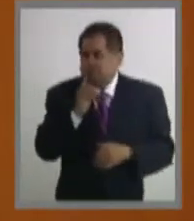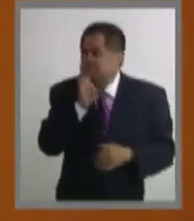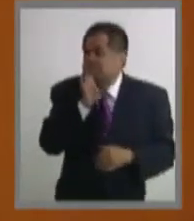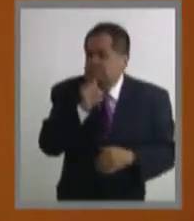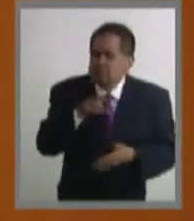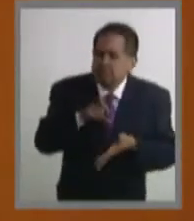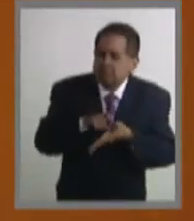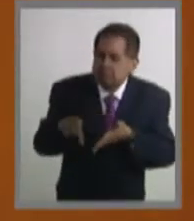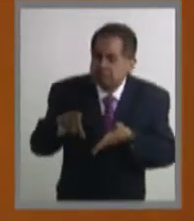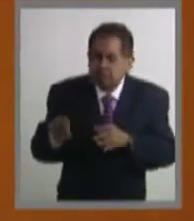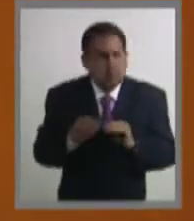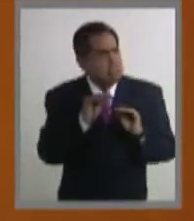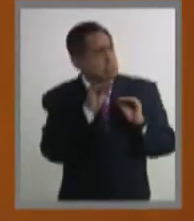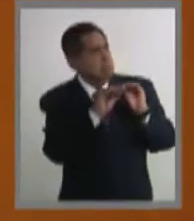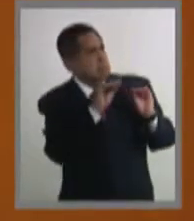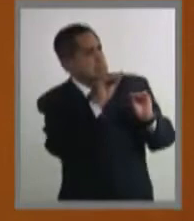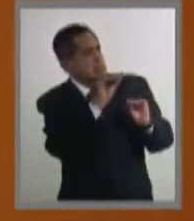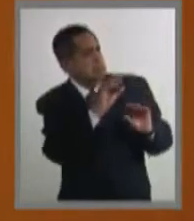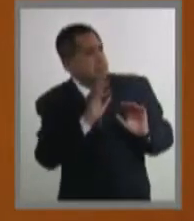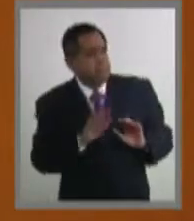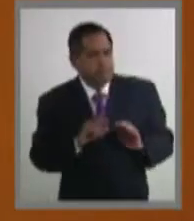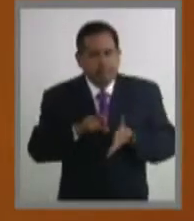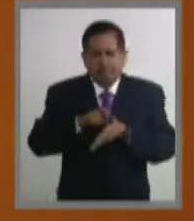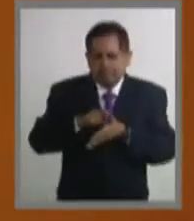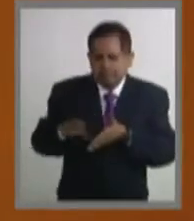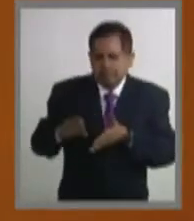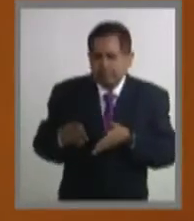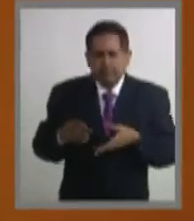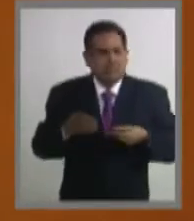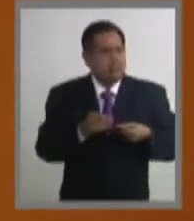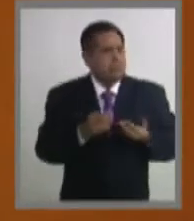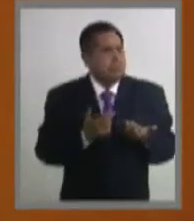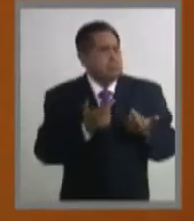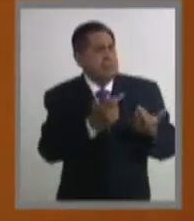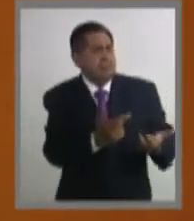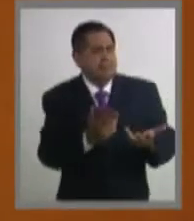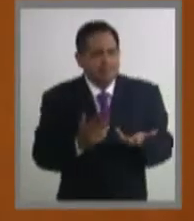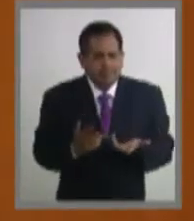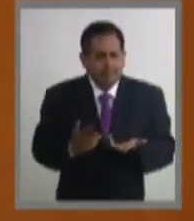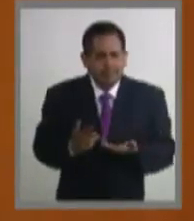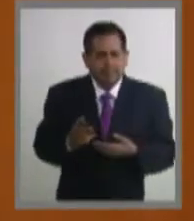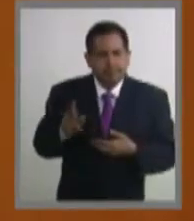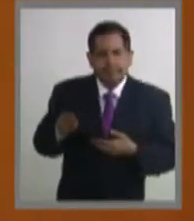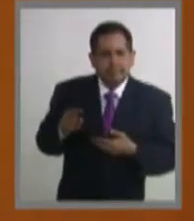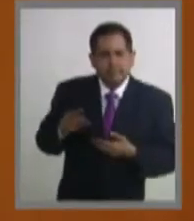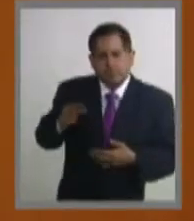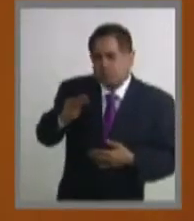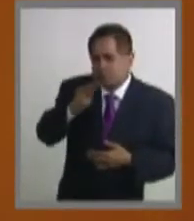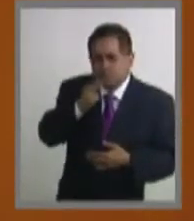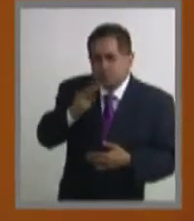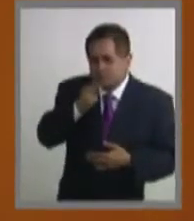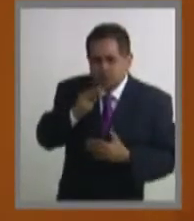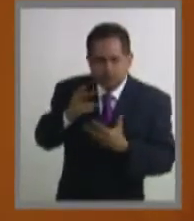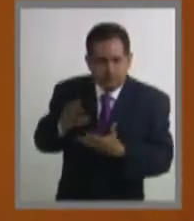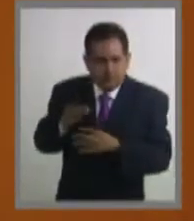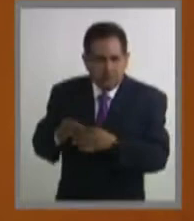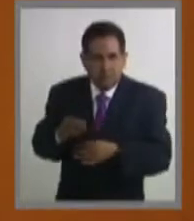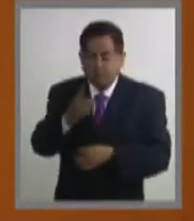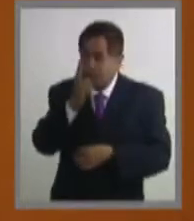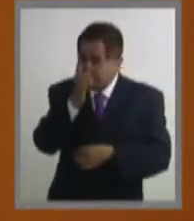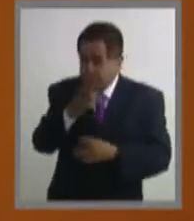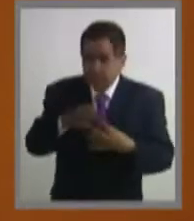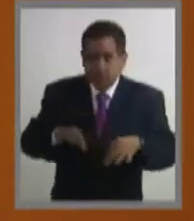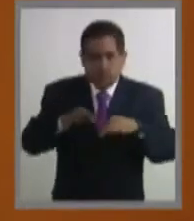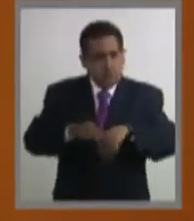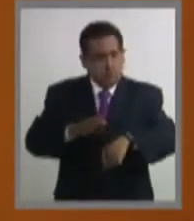las compramos como adornos, las compramos tal vez para un regalo, pero han perdido su valor de uso y eso es muy